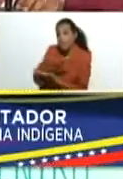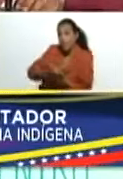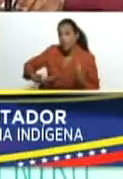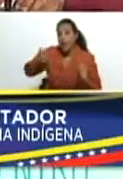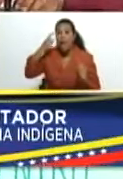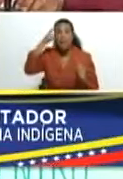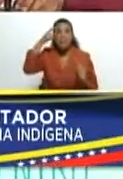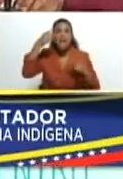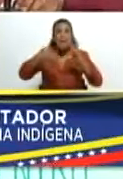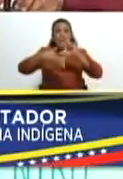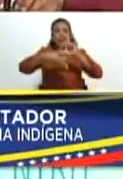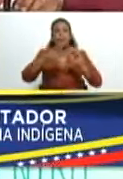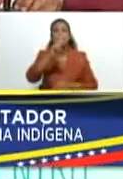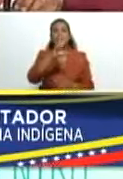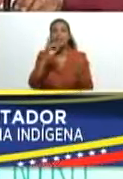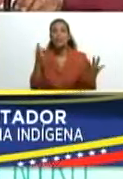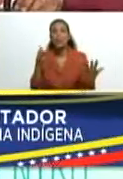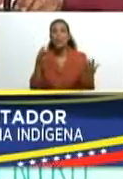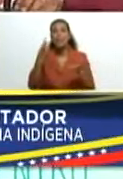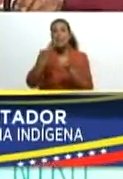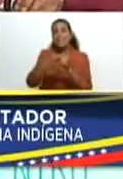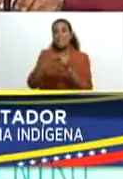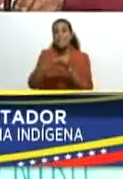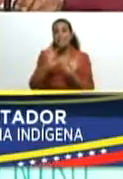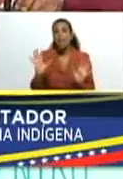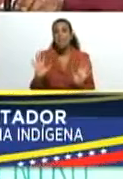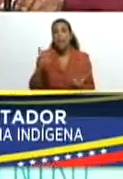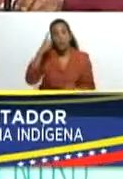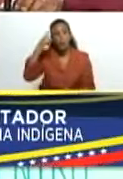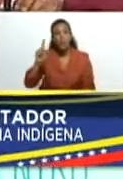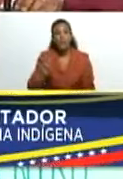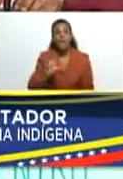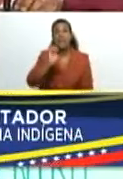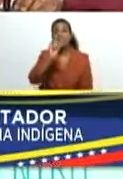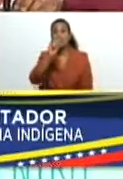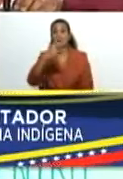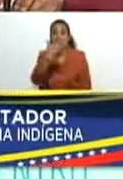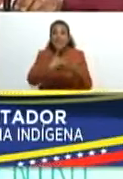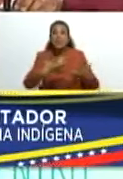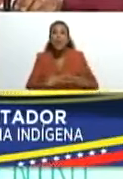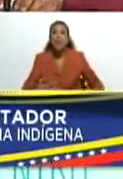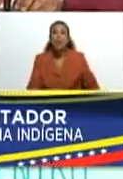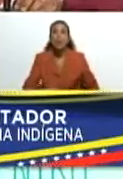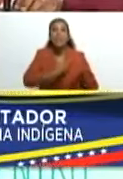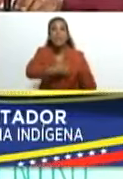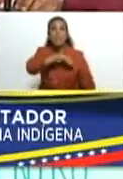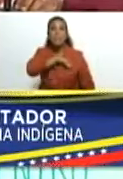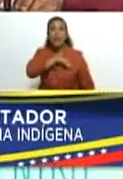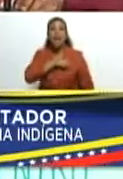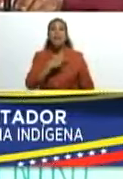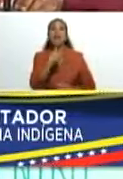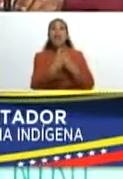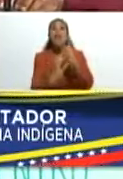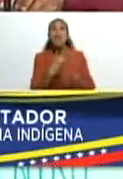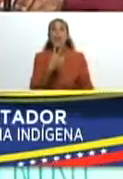de la Hispanidad por el 29 de septiembre, en recuerdo del gran Miguel de Cervantes. ¿Qué le